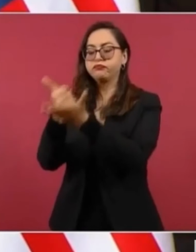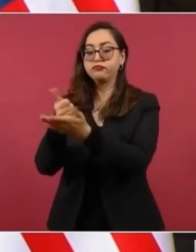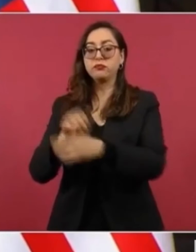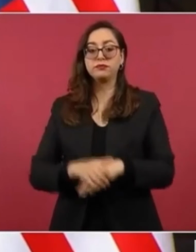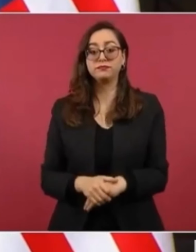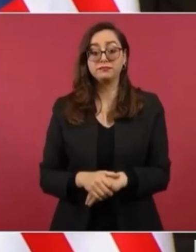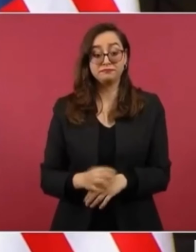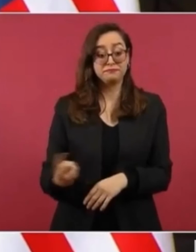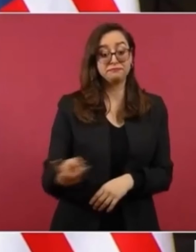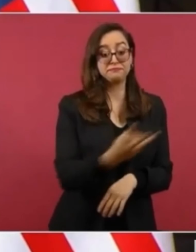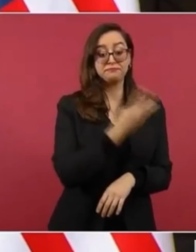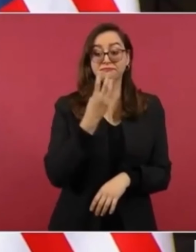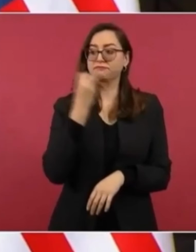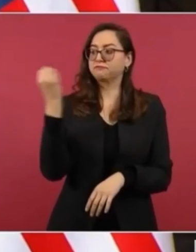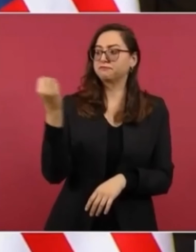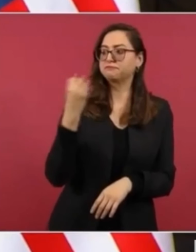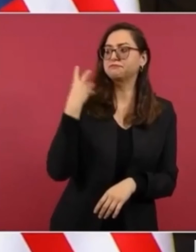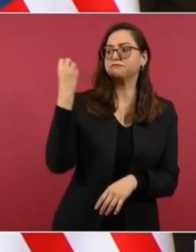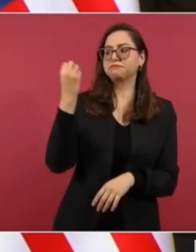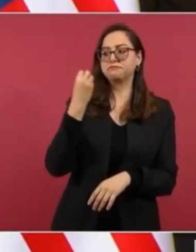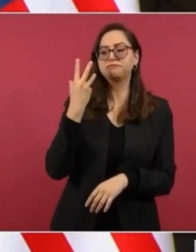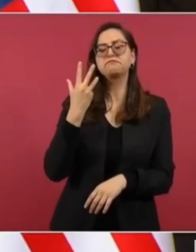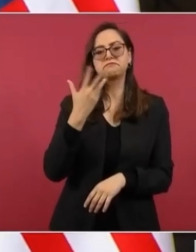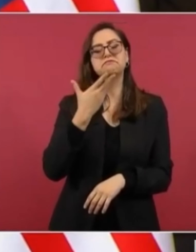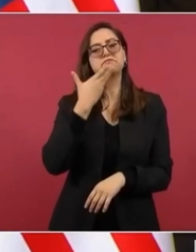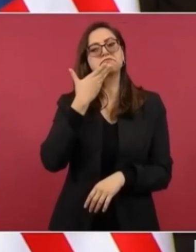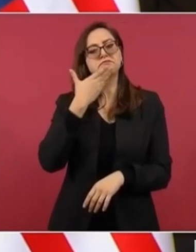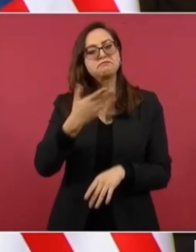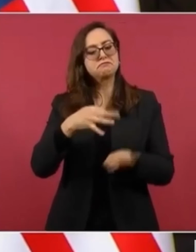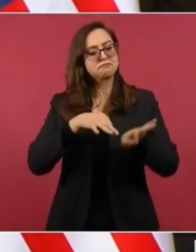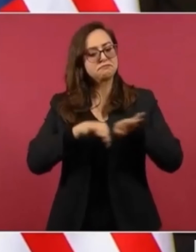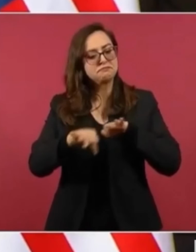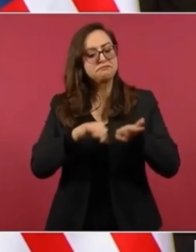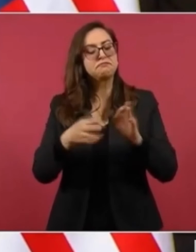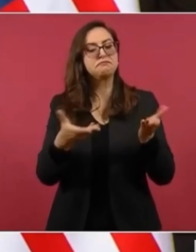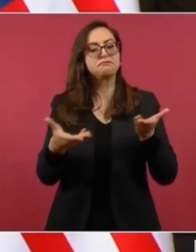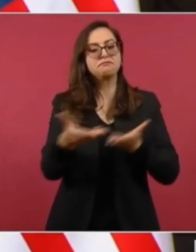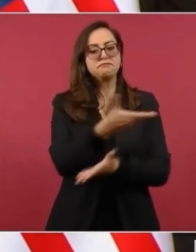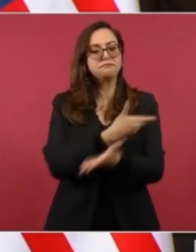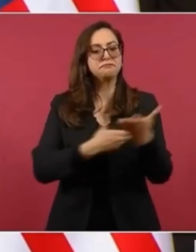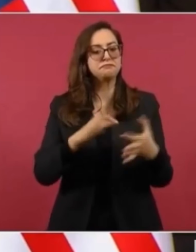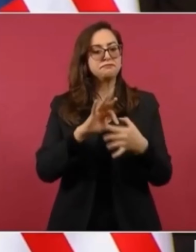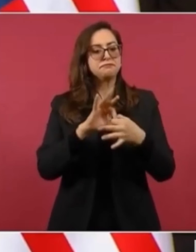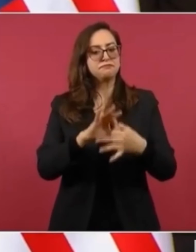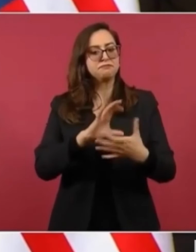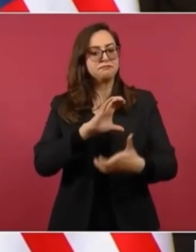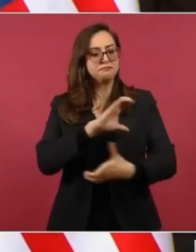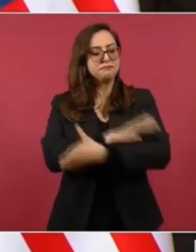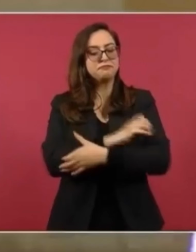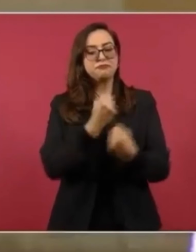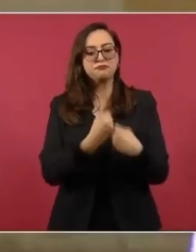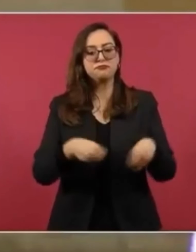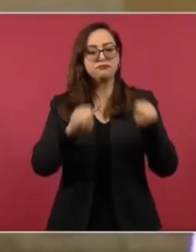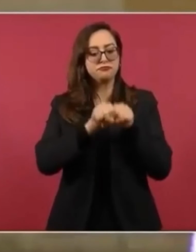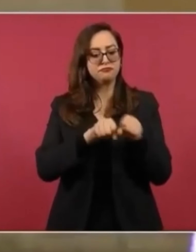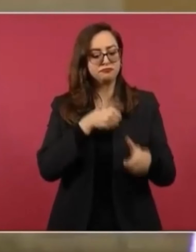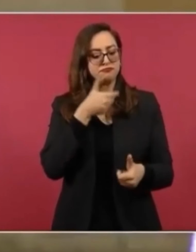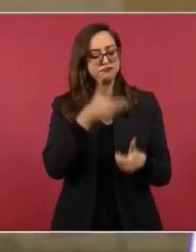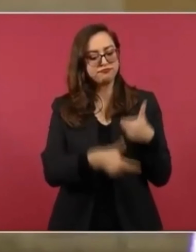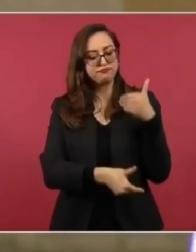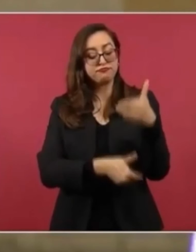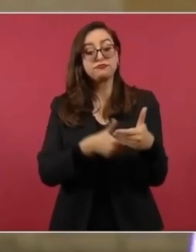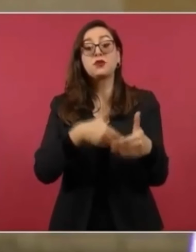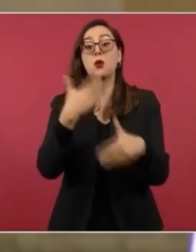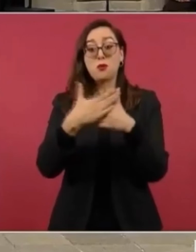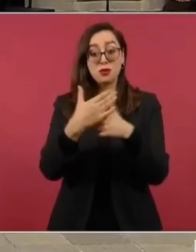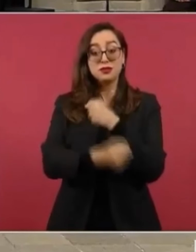permitió reiterar nuestra visión compartida y el vigor de nuestra alianza. Sé que avanzaremos mucho más en el próximo